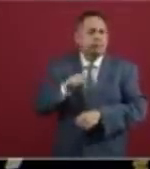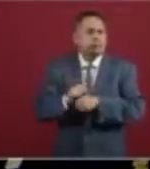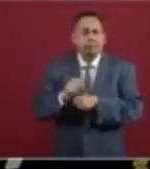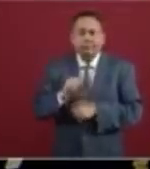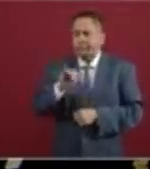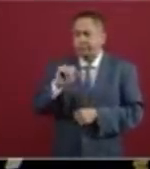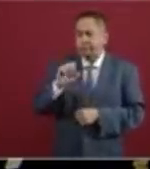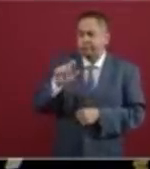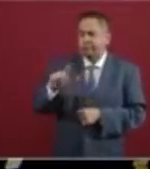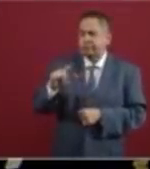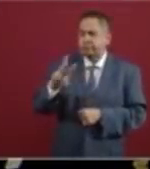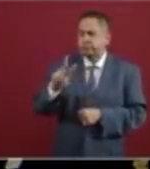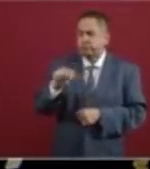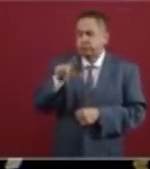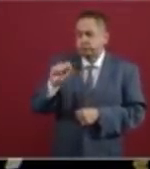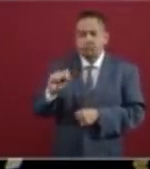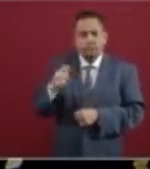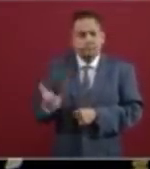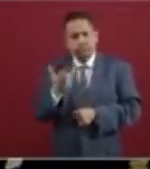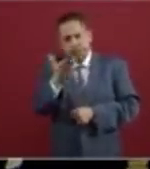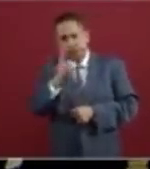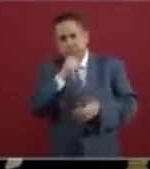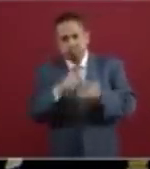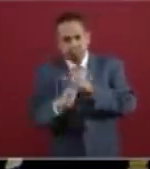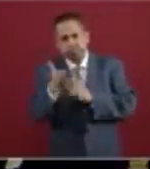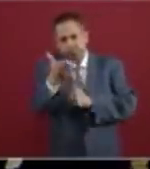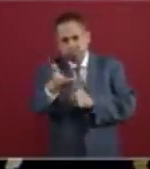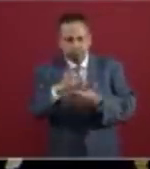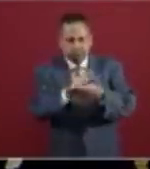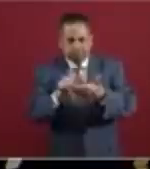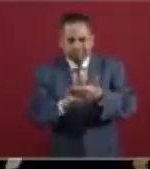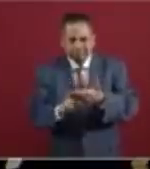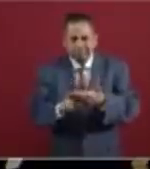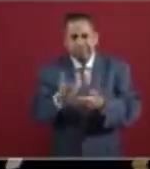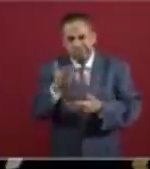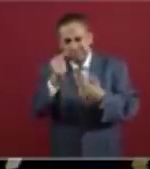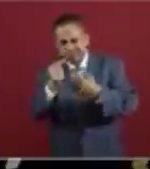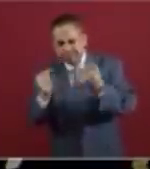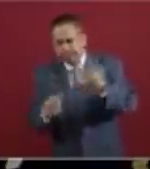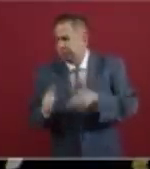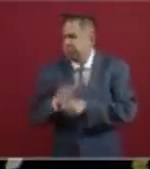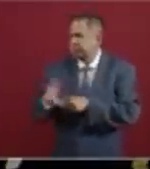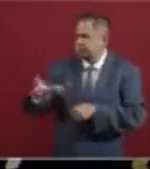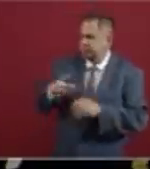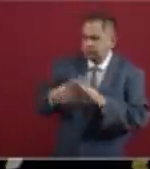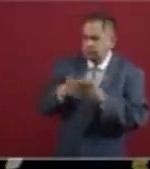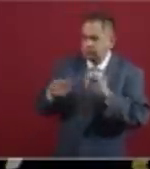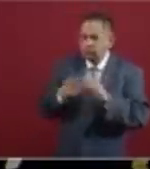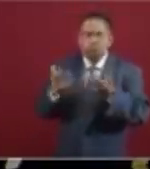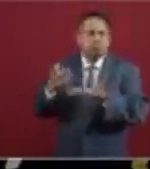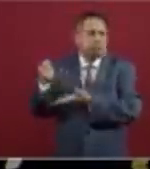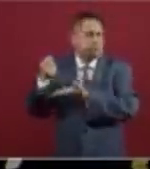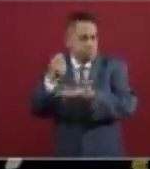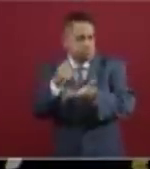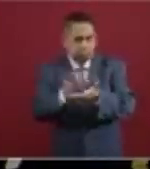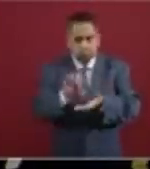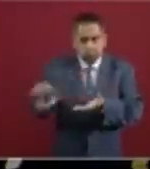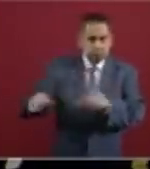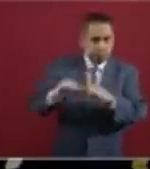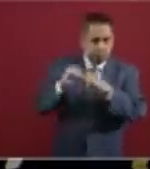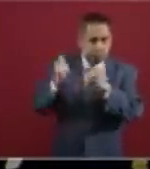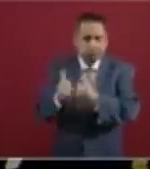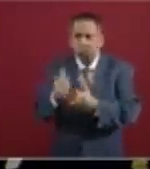Wallace entregó una carta solicitándole a usted algunas cosas. ¿Podría ampliarnos qué es lo que solicita? Si presupuesto para su